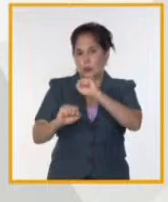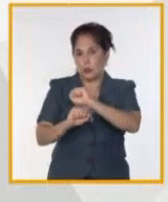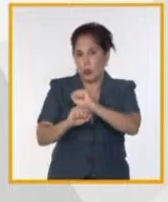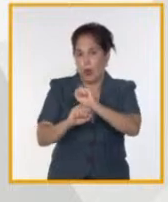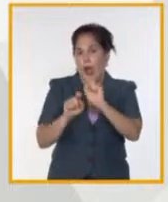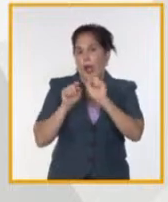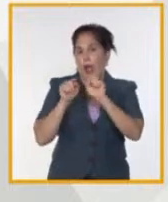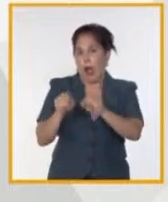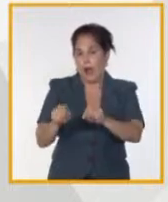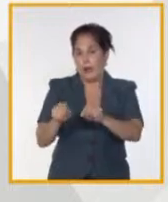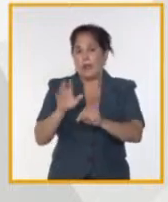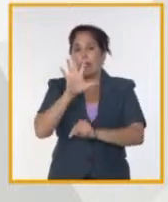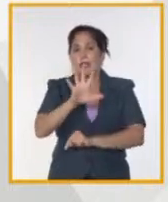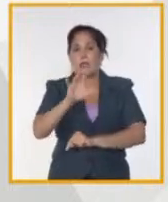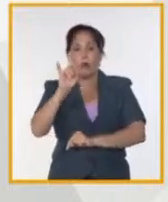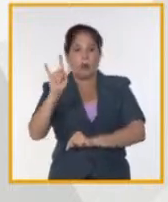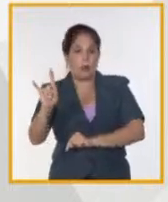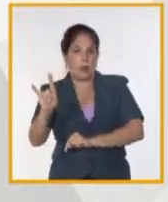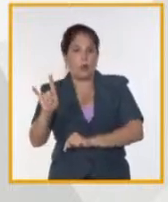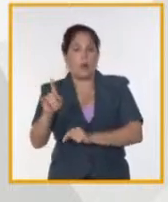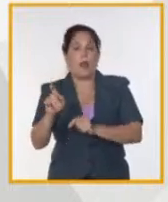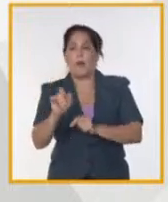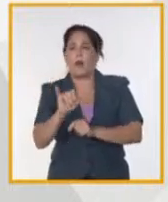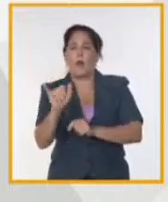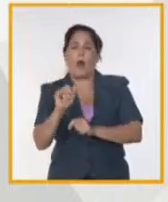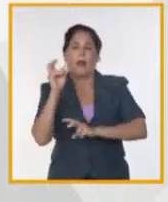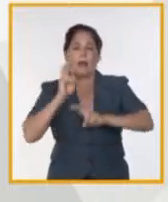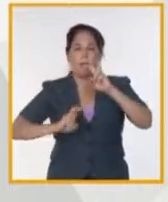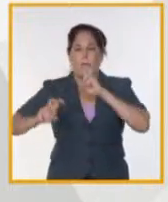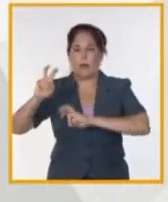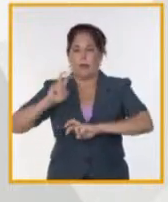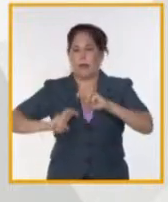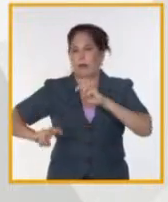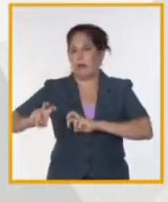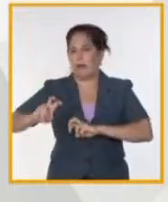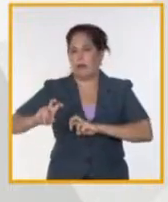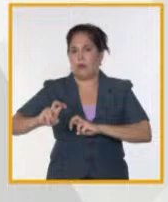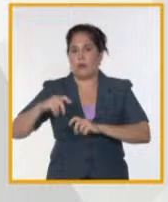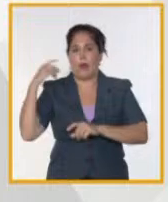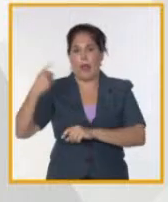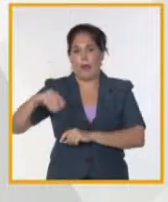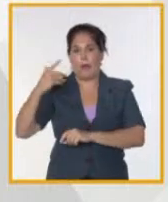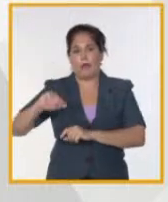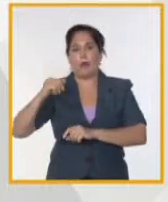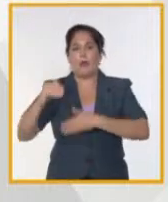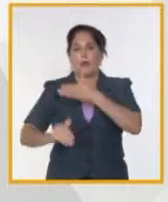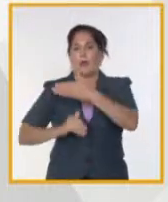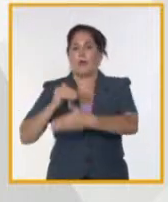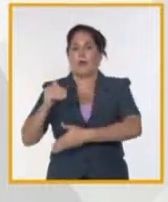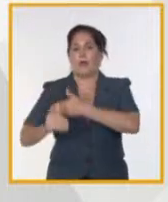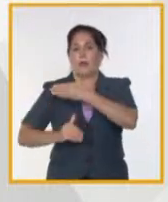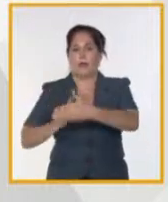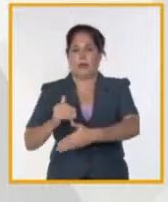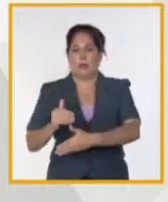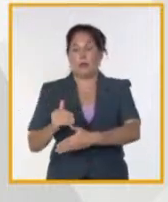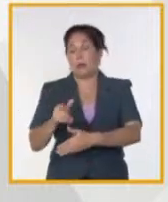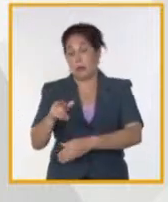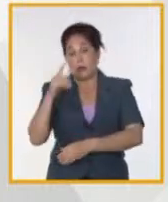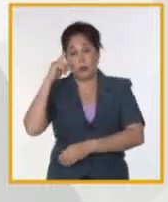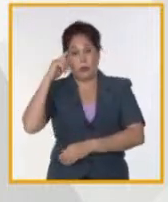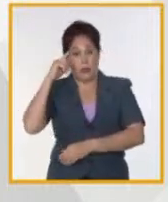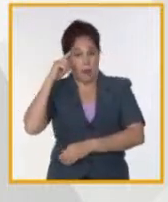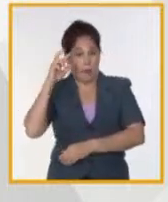que consiste en 59 concesiones de investigación, de explotación y de procesamiento de minerales. Es bueno que se